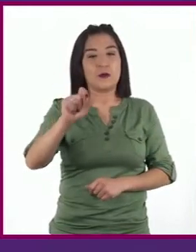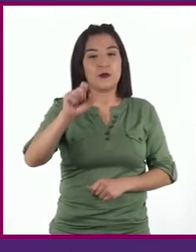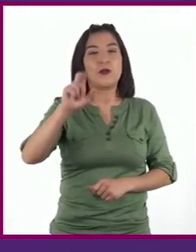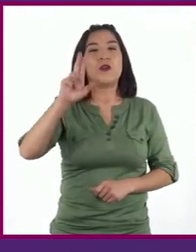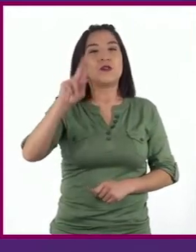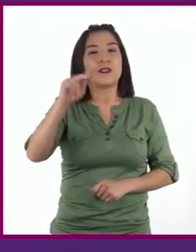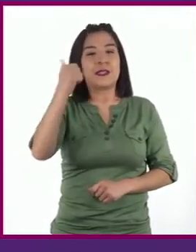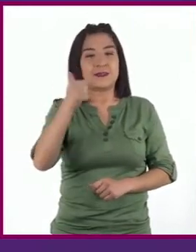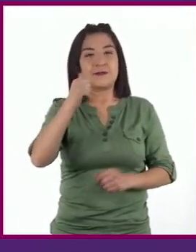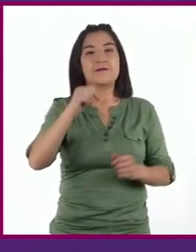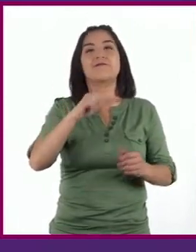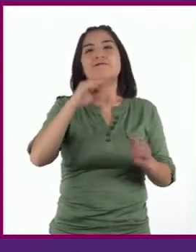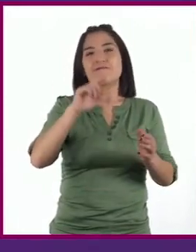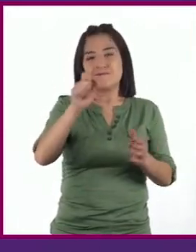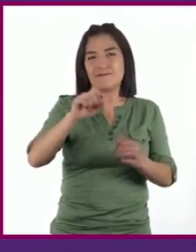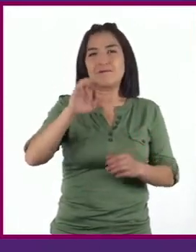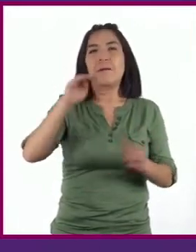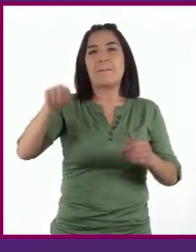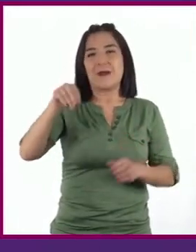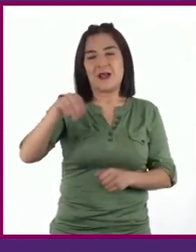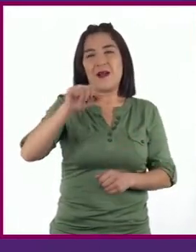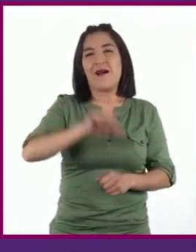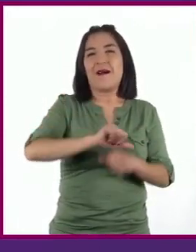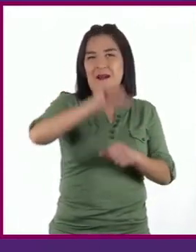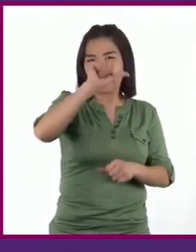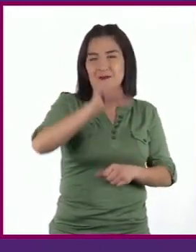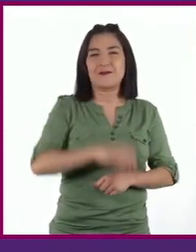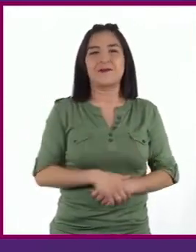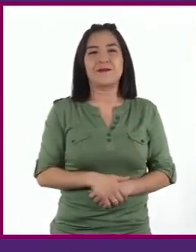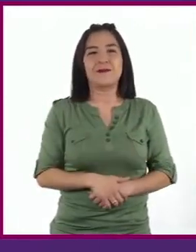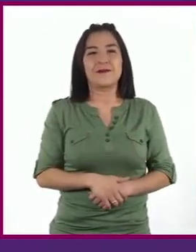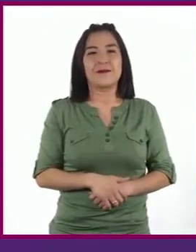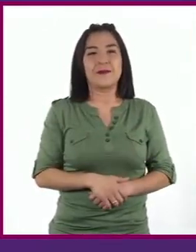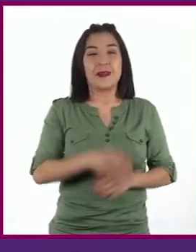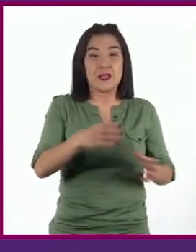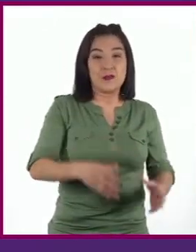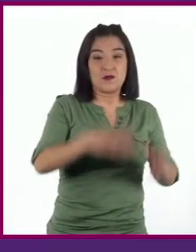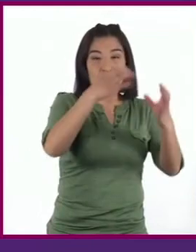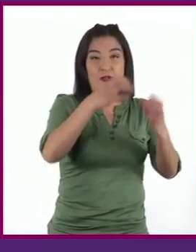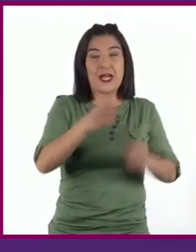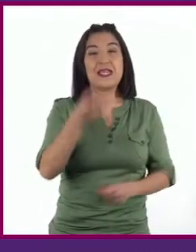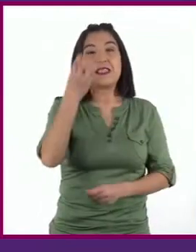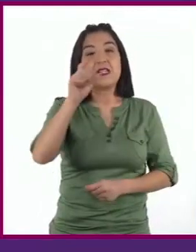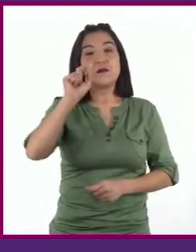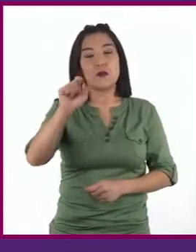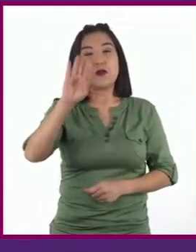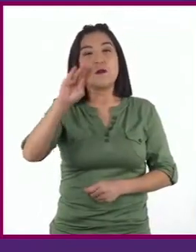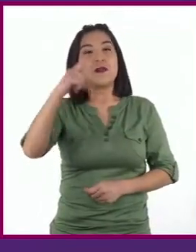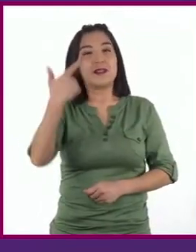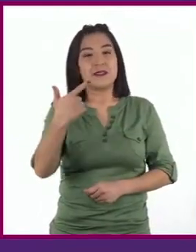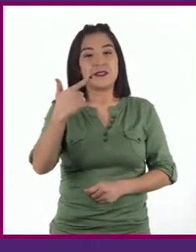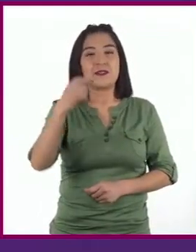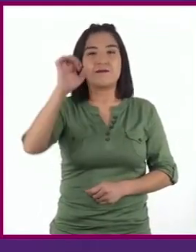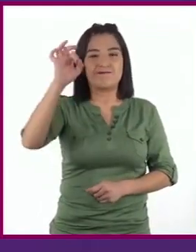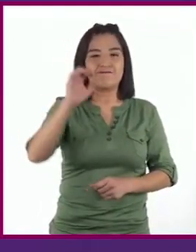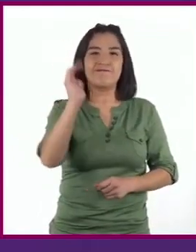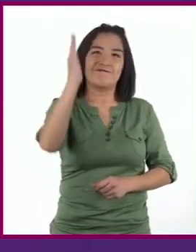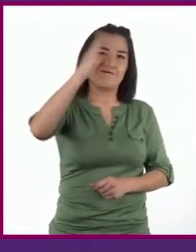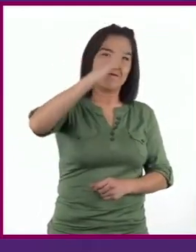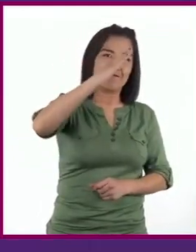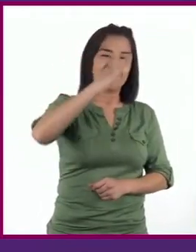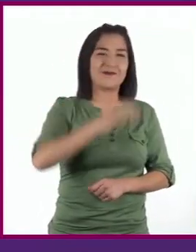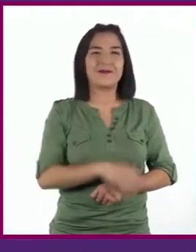55.86 metros de altura. La Torre de Pisa tiene 3.97 grados de inclinación.